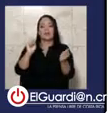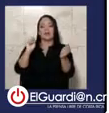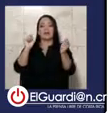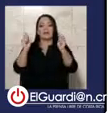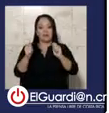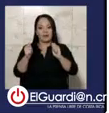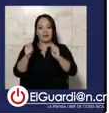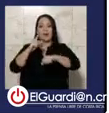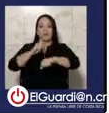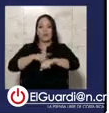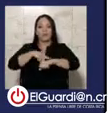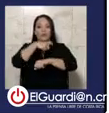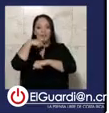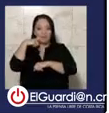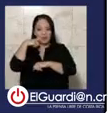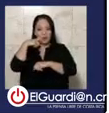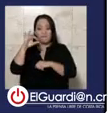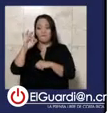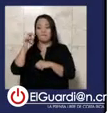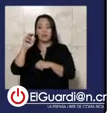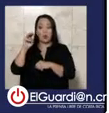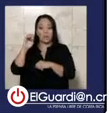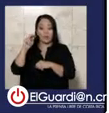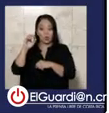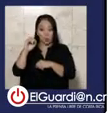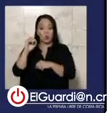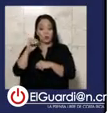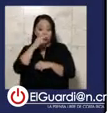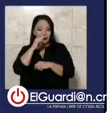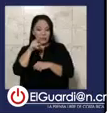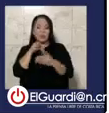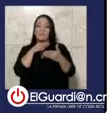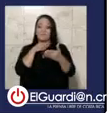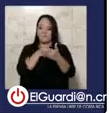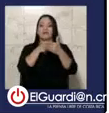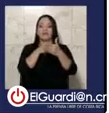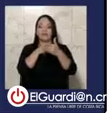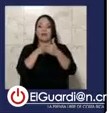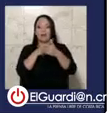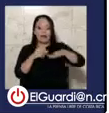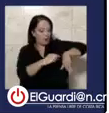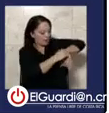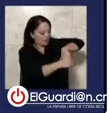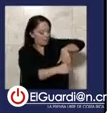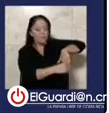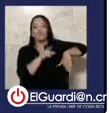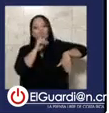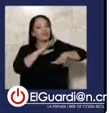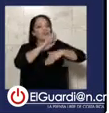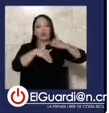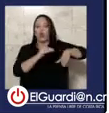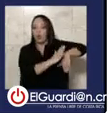estación seca, y por lo tanto el fenómeno del Niño no solamente va a afectar en la parte del Caribe, sino que todo el país aumentando